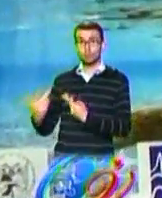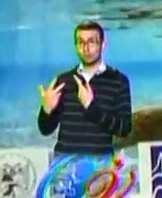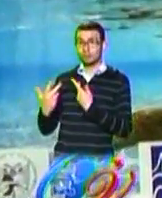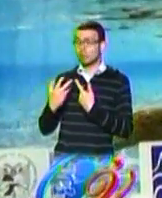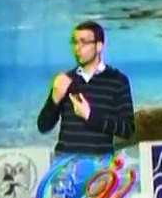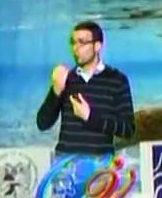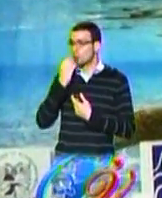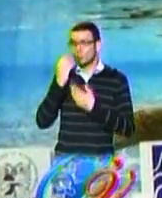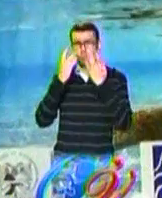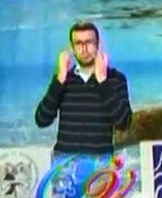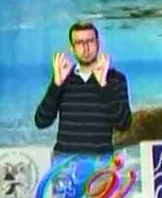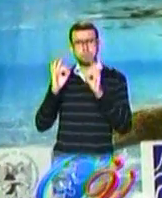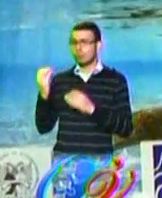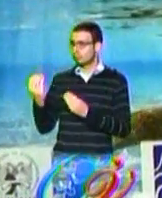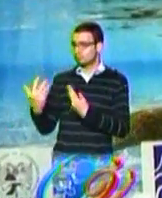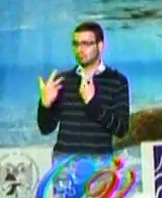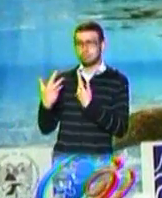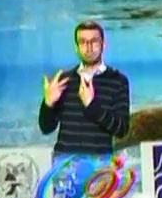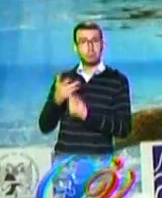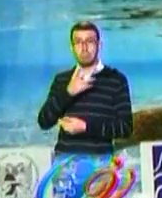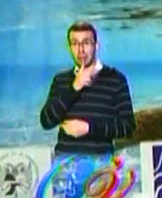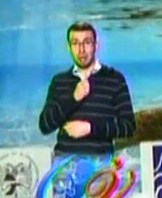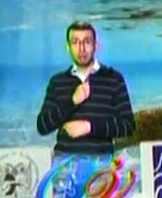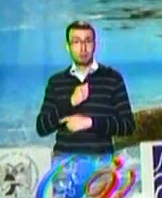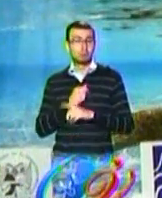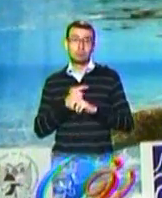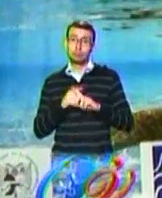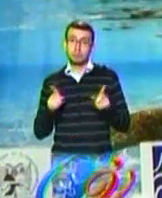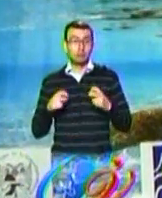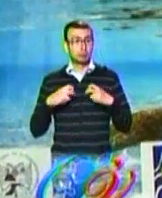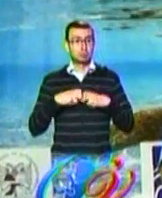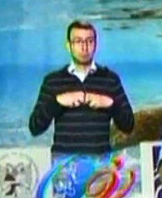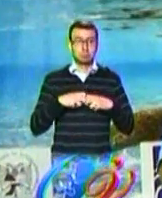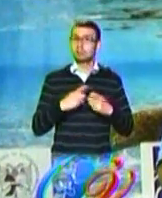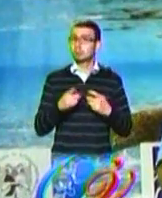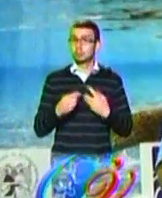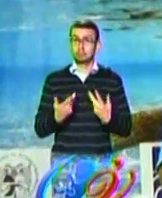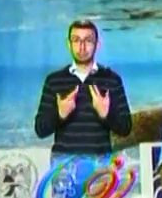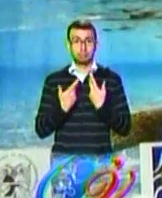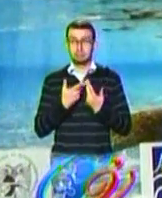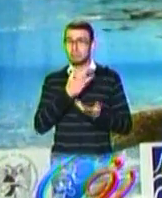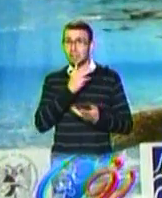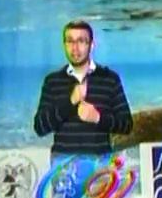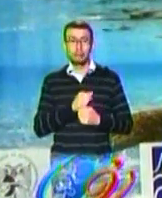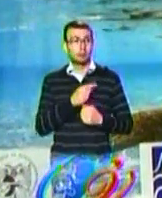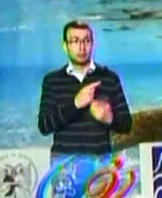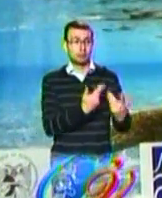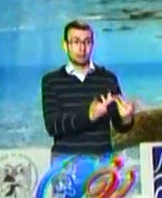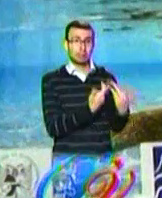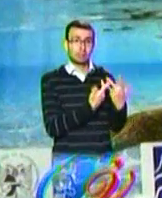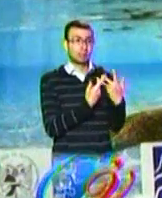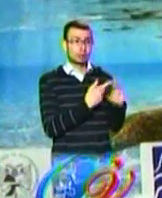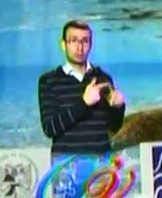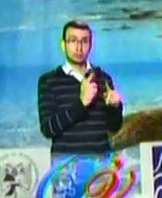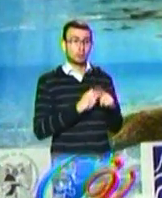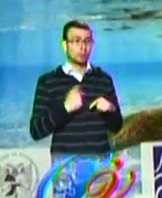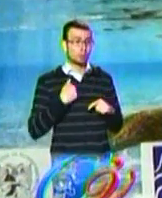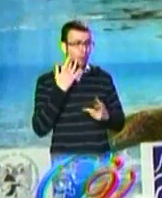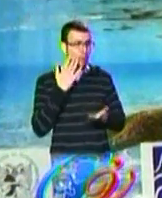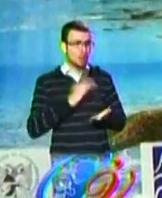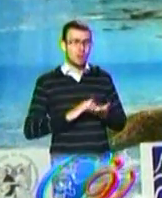enseñaron temas de bioenergética, ni nos enseñaron técnicas y prácticas de